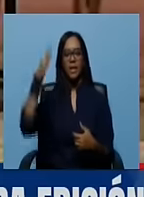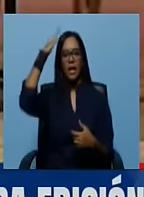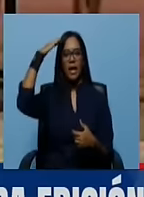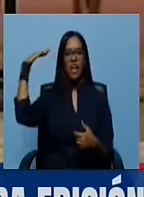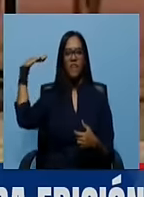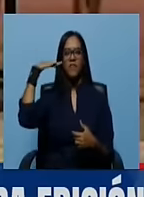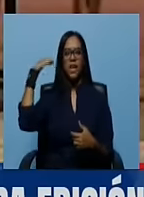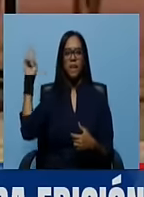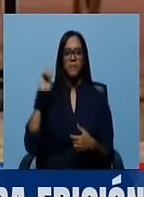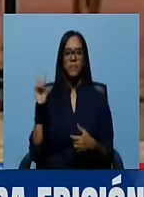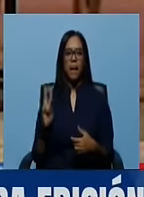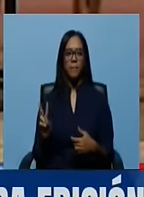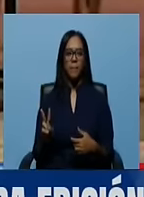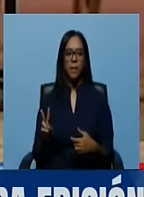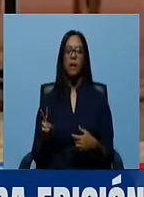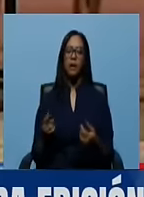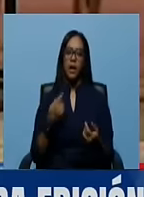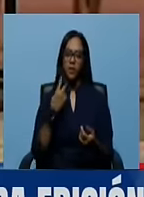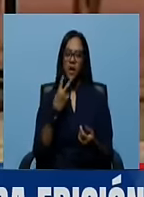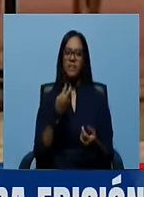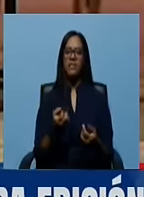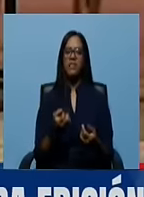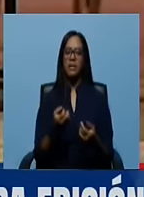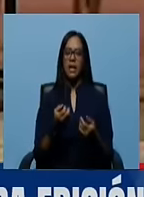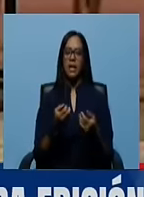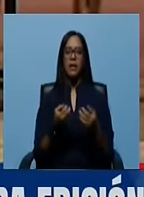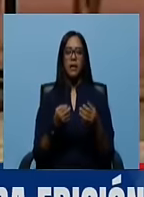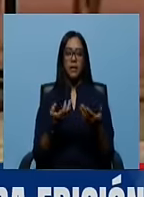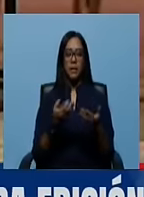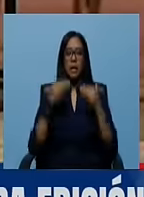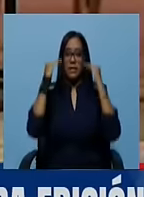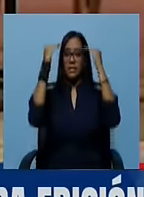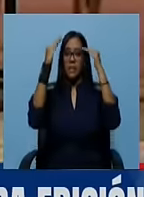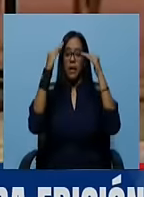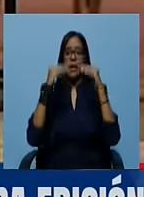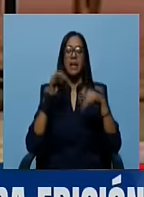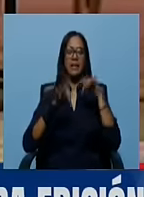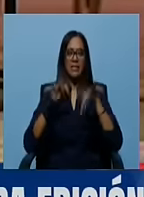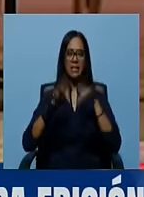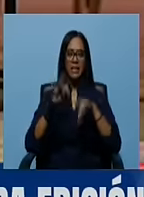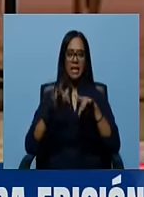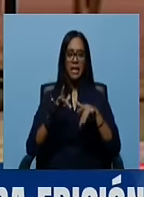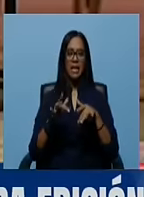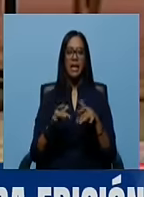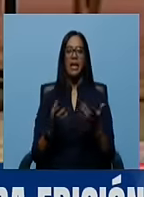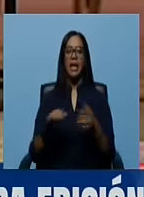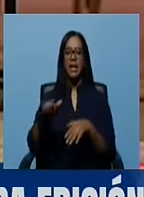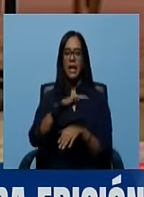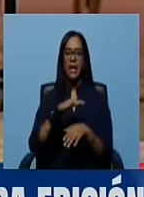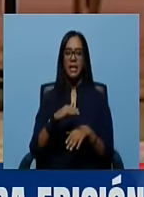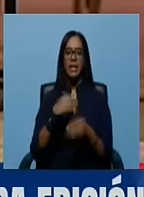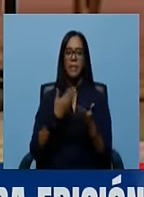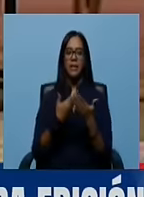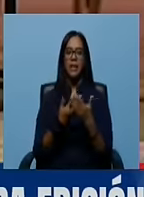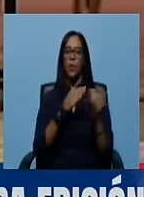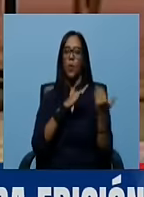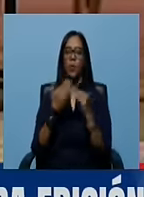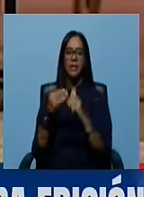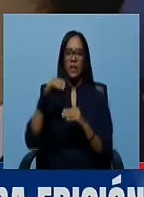una visita de altísimo nivel. La recibió el secretario general del Partido Comunista de Vietnam, el